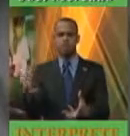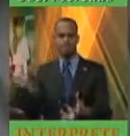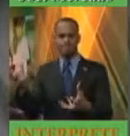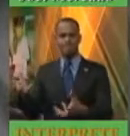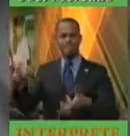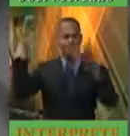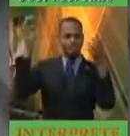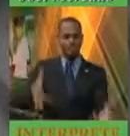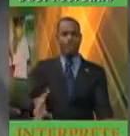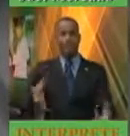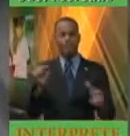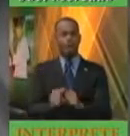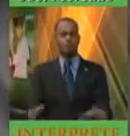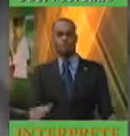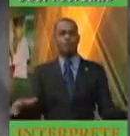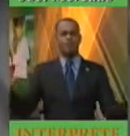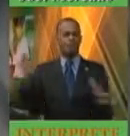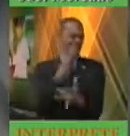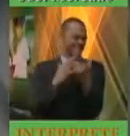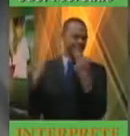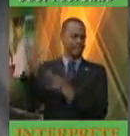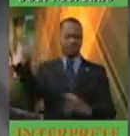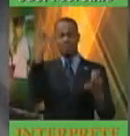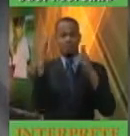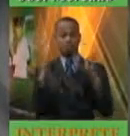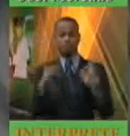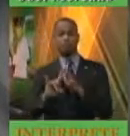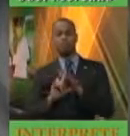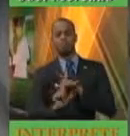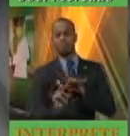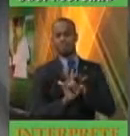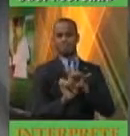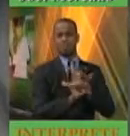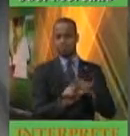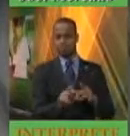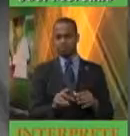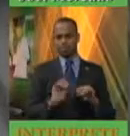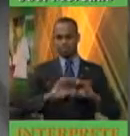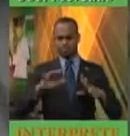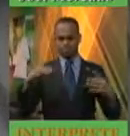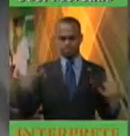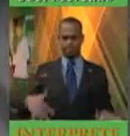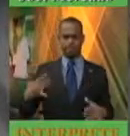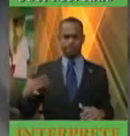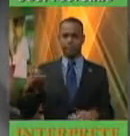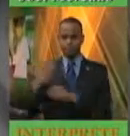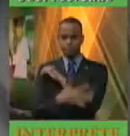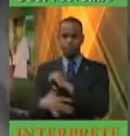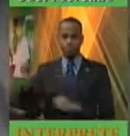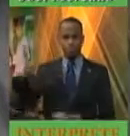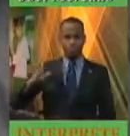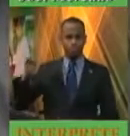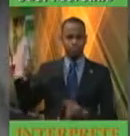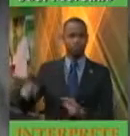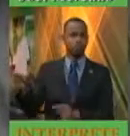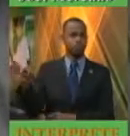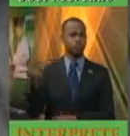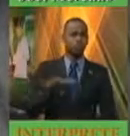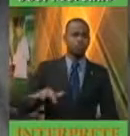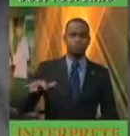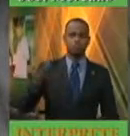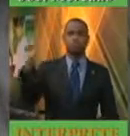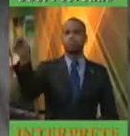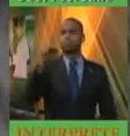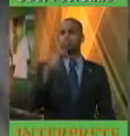vez en la historia de la defensa de los países. Pero ahí también